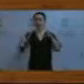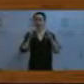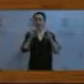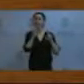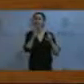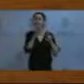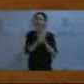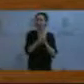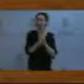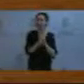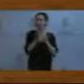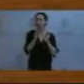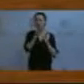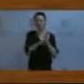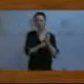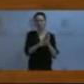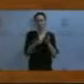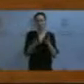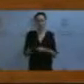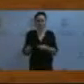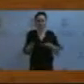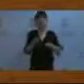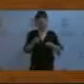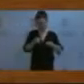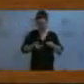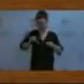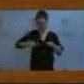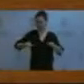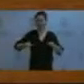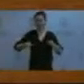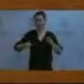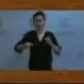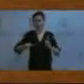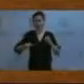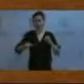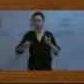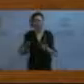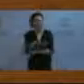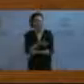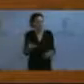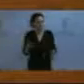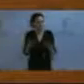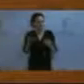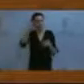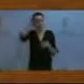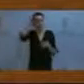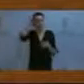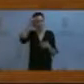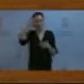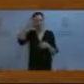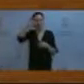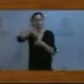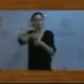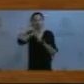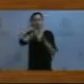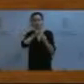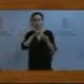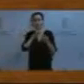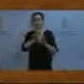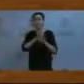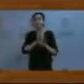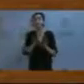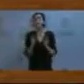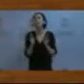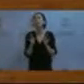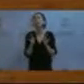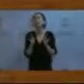que sobre el papel la normativa está muy bien y hasta podemos compartir su filosofía y su fondo, pero que son papel mojado porque